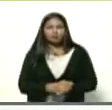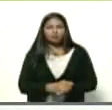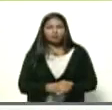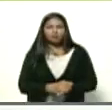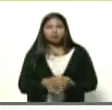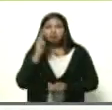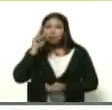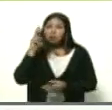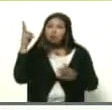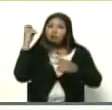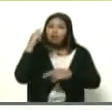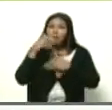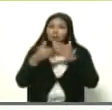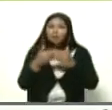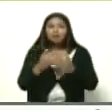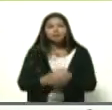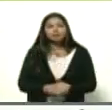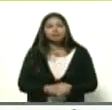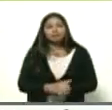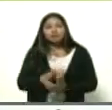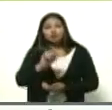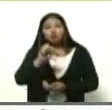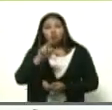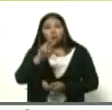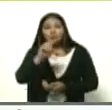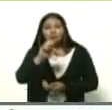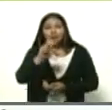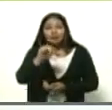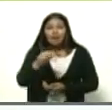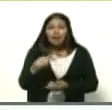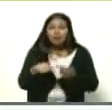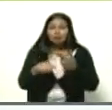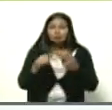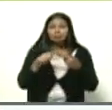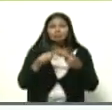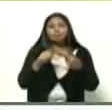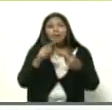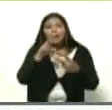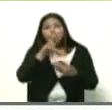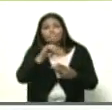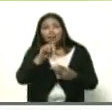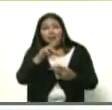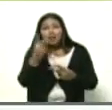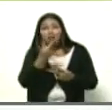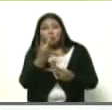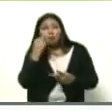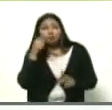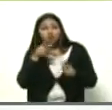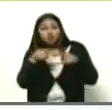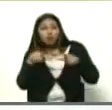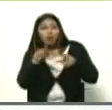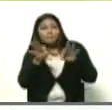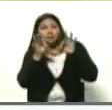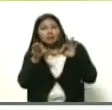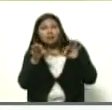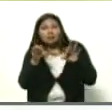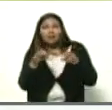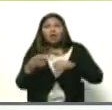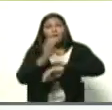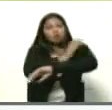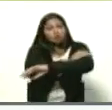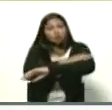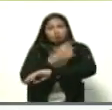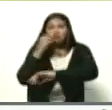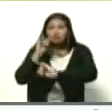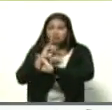Bien, ustedes la escucharon, Jordana Chacón y María Gabriela Rodríguez en la Plaza Altamira, uno de los sitios emblemáticos de la oposición de